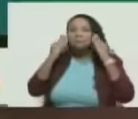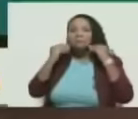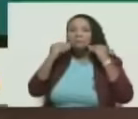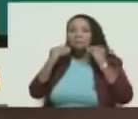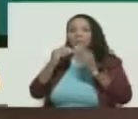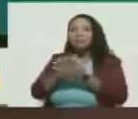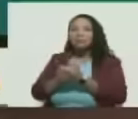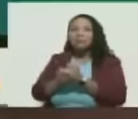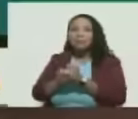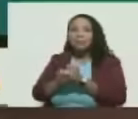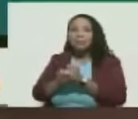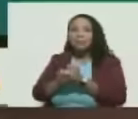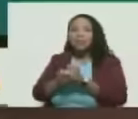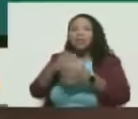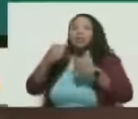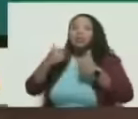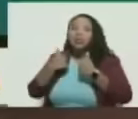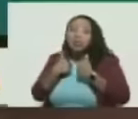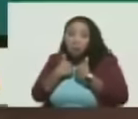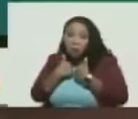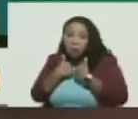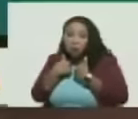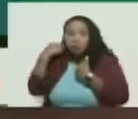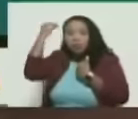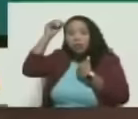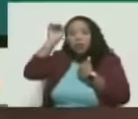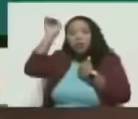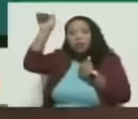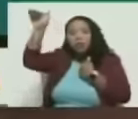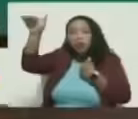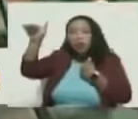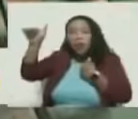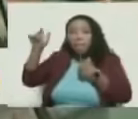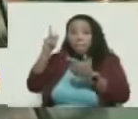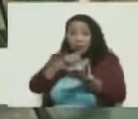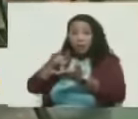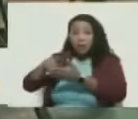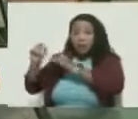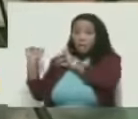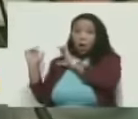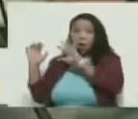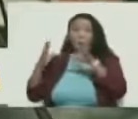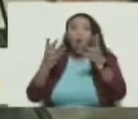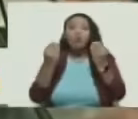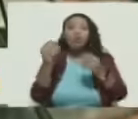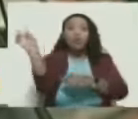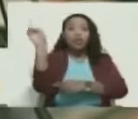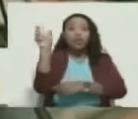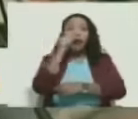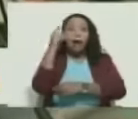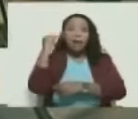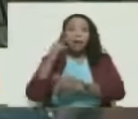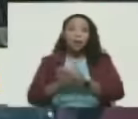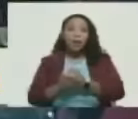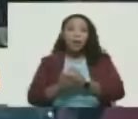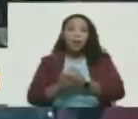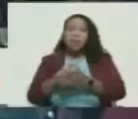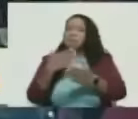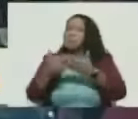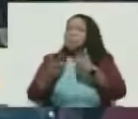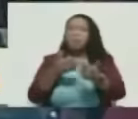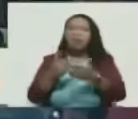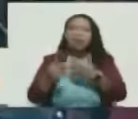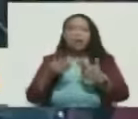yo auguro una gran participación de muchos venezolanos y venezolanas, más allá de sus